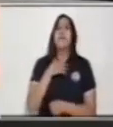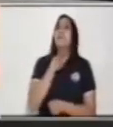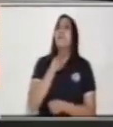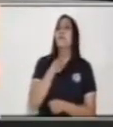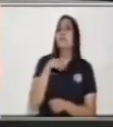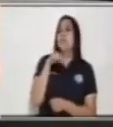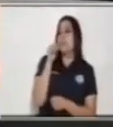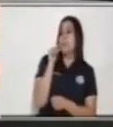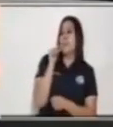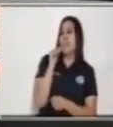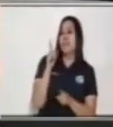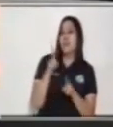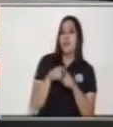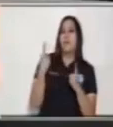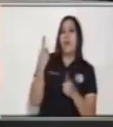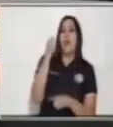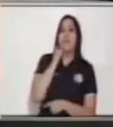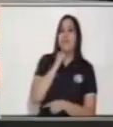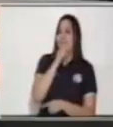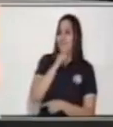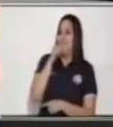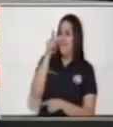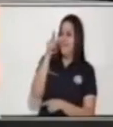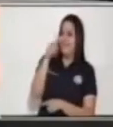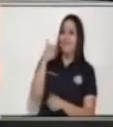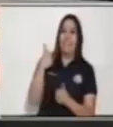poquito, pero a ellas les gusta muchísimo.